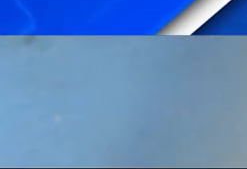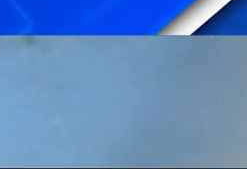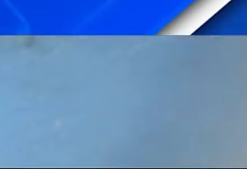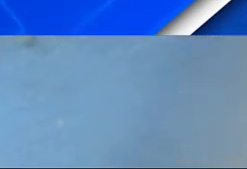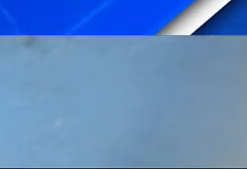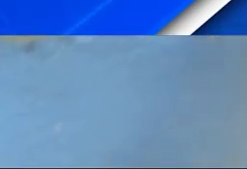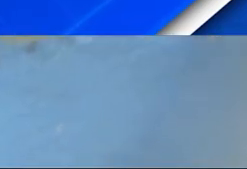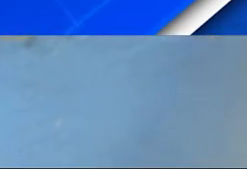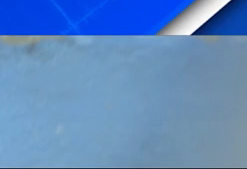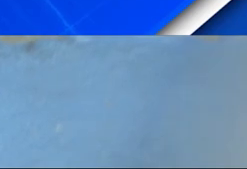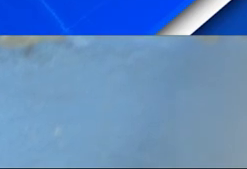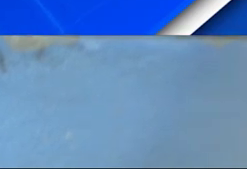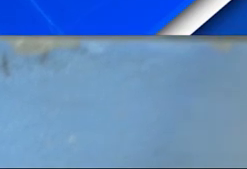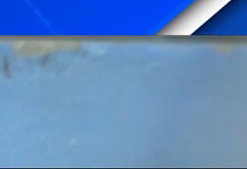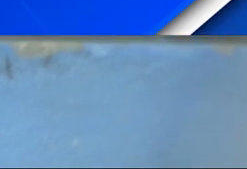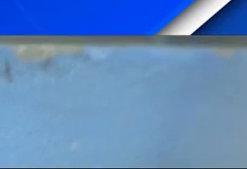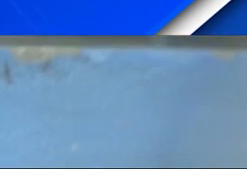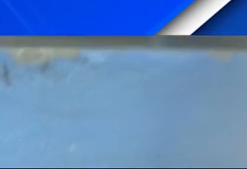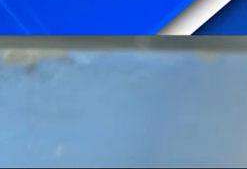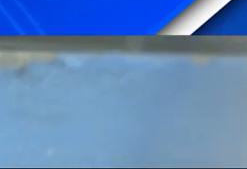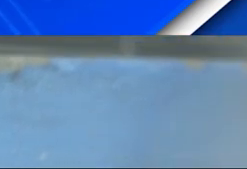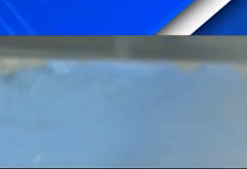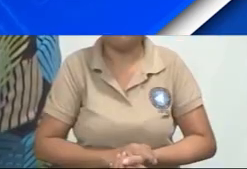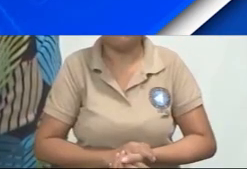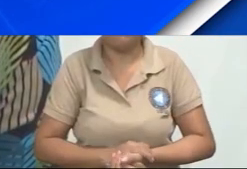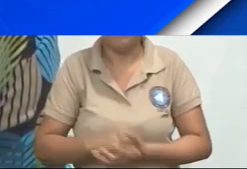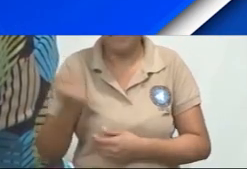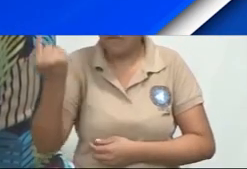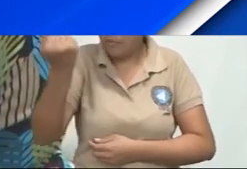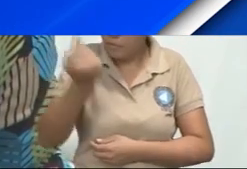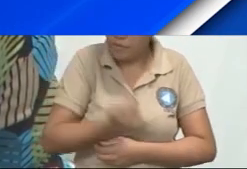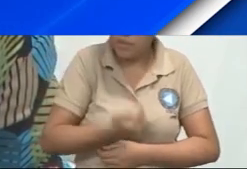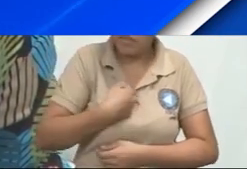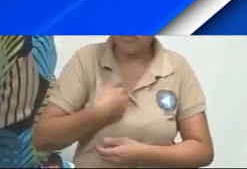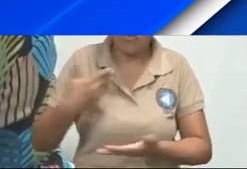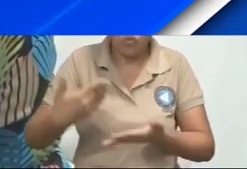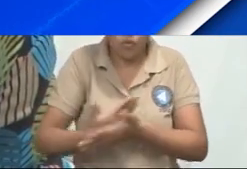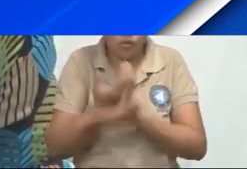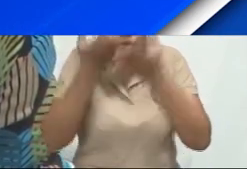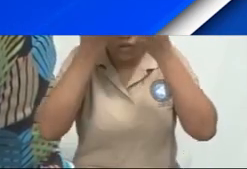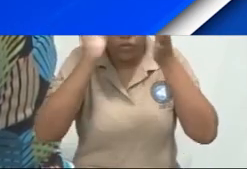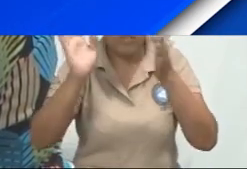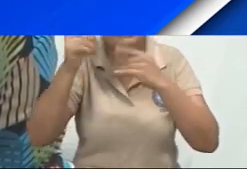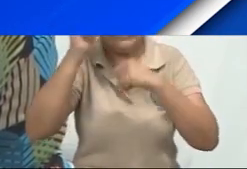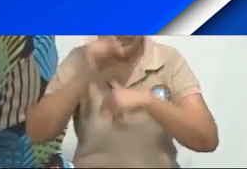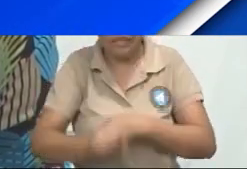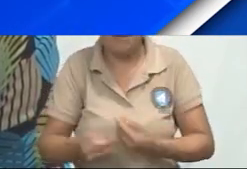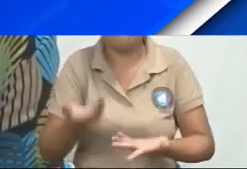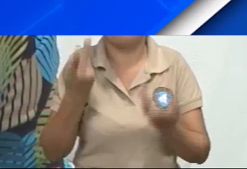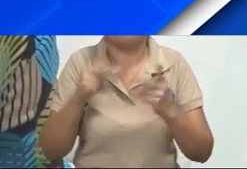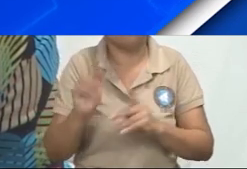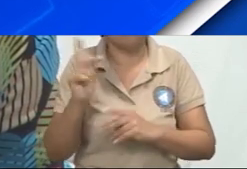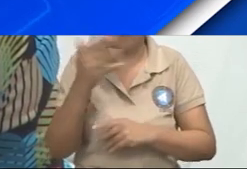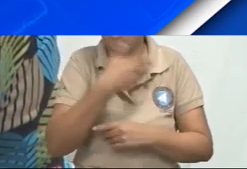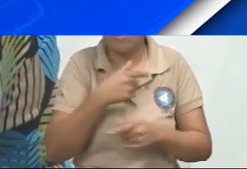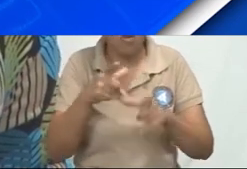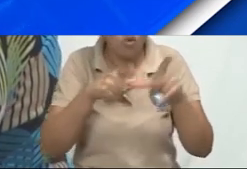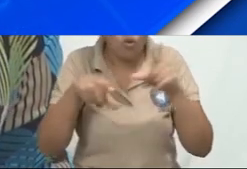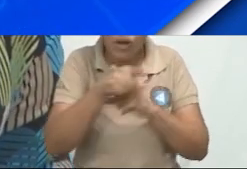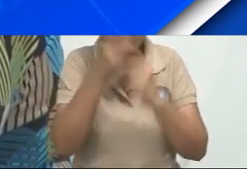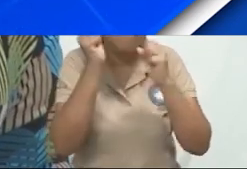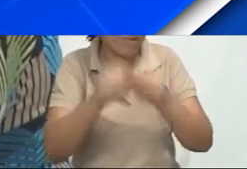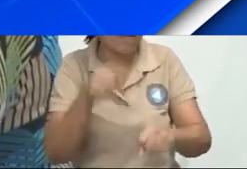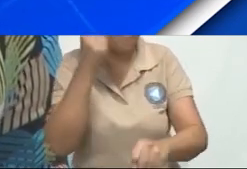sector ha obtenido. Hemos venido creando, innovando, prosperando, aprovechando todos los espacios